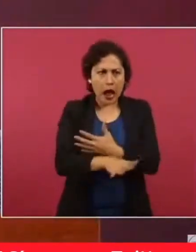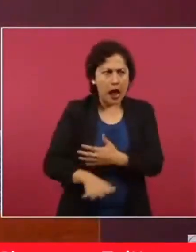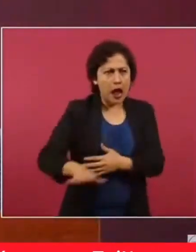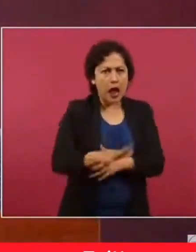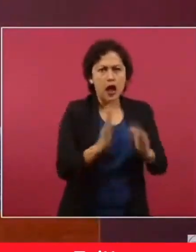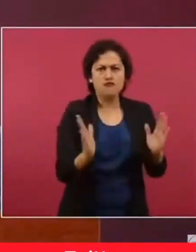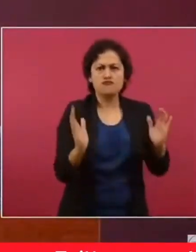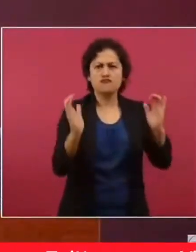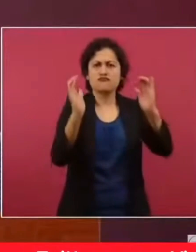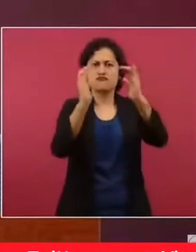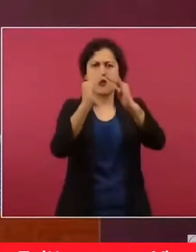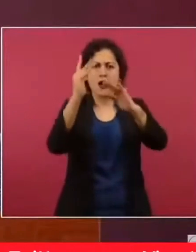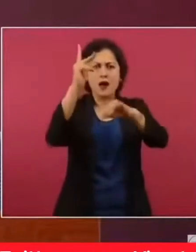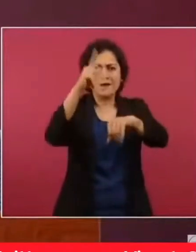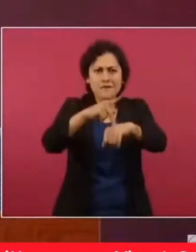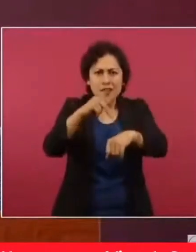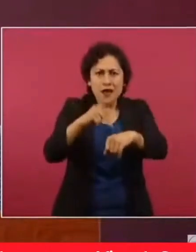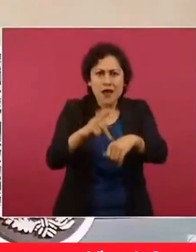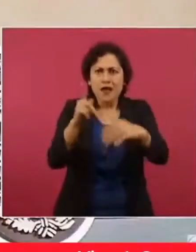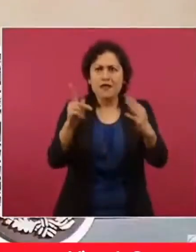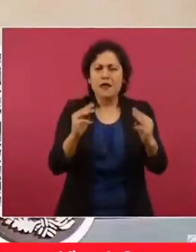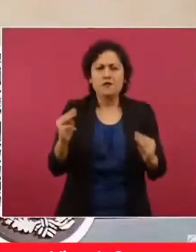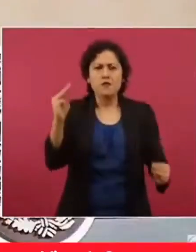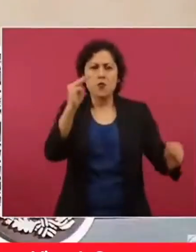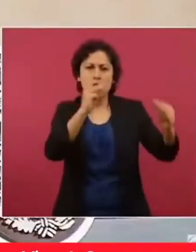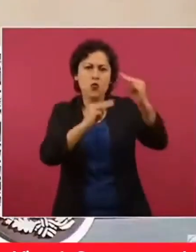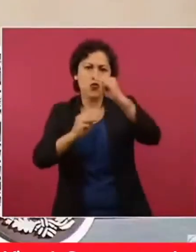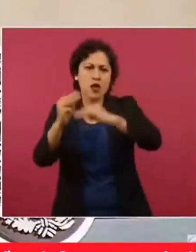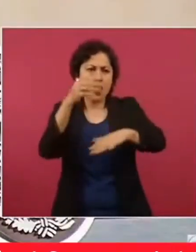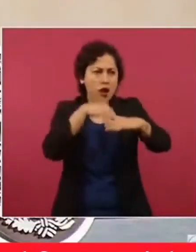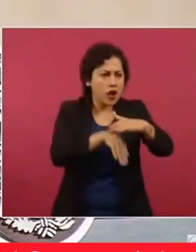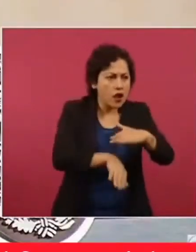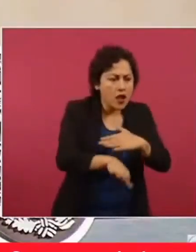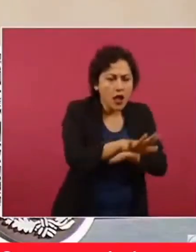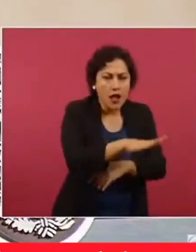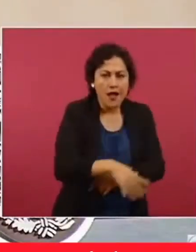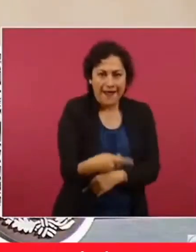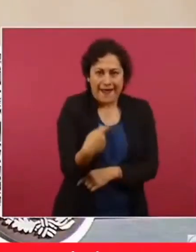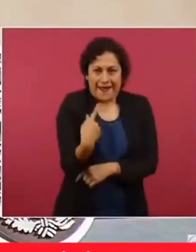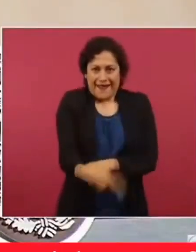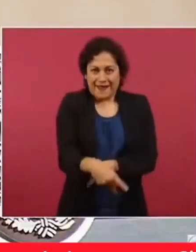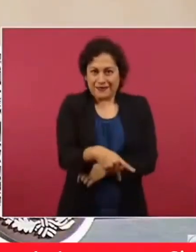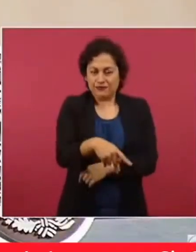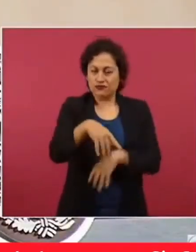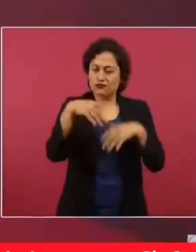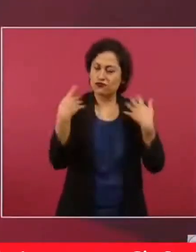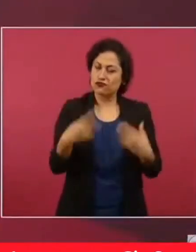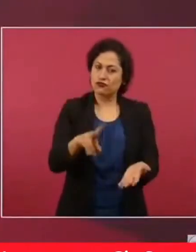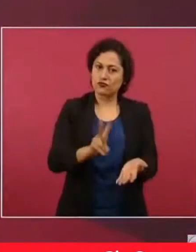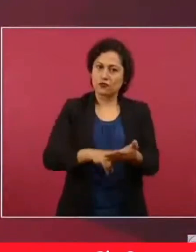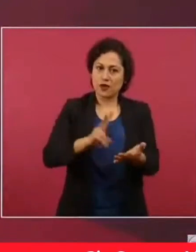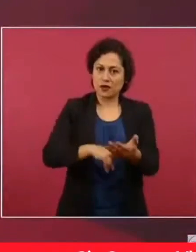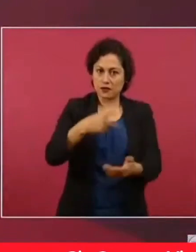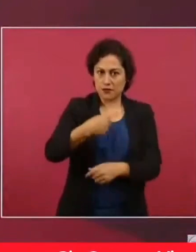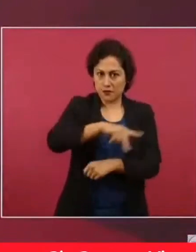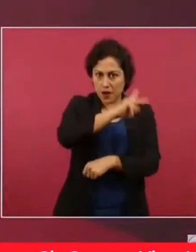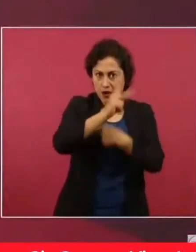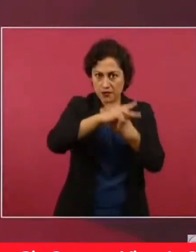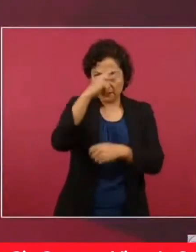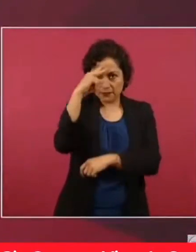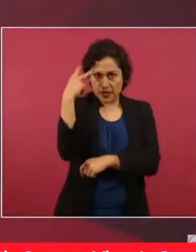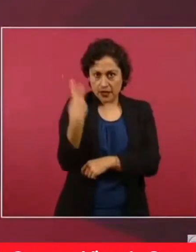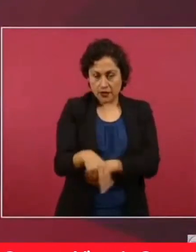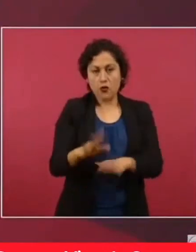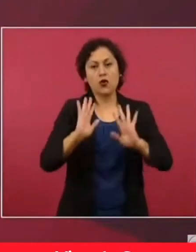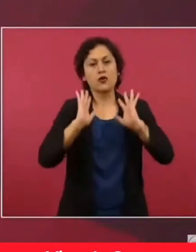o semi-inundadas, y se está investigando cotidianamente. Como lo dijo ayer el señor presidente,